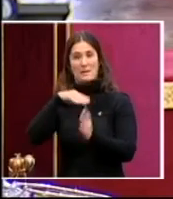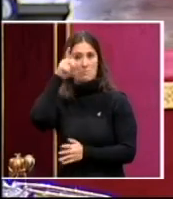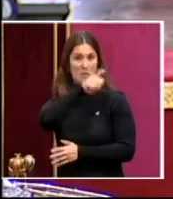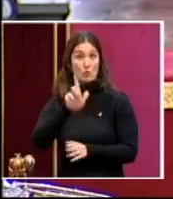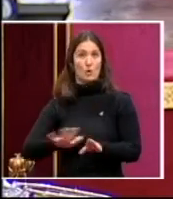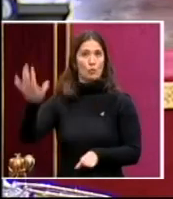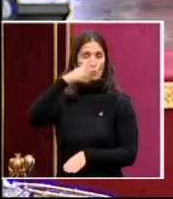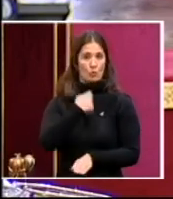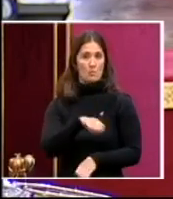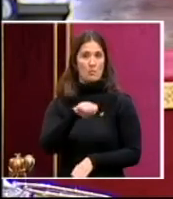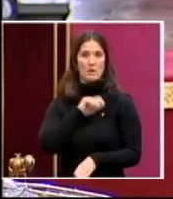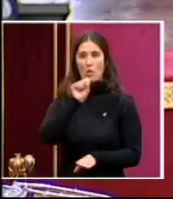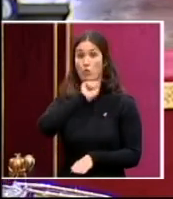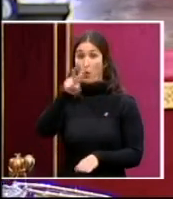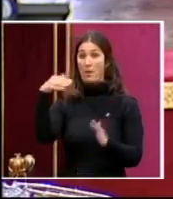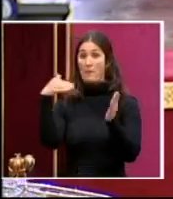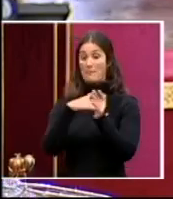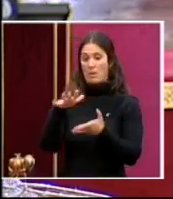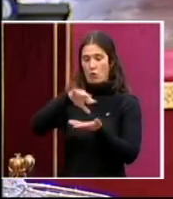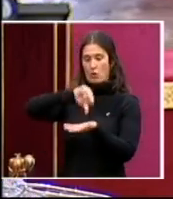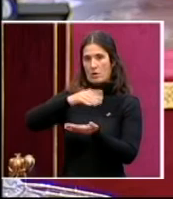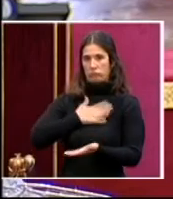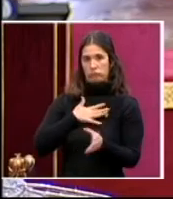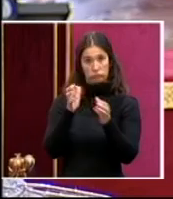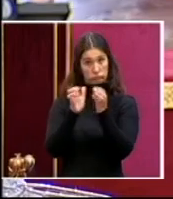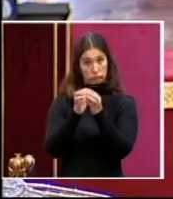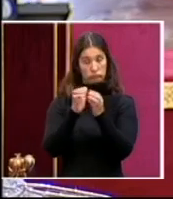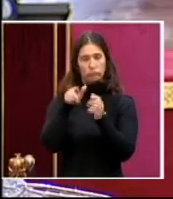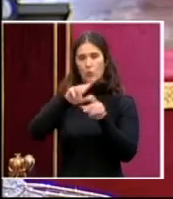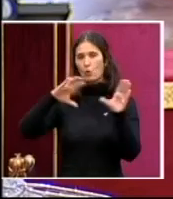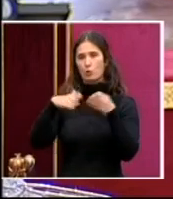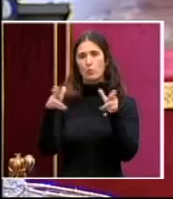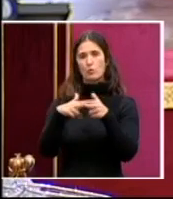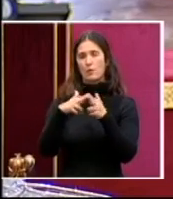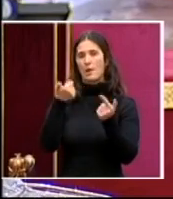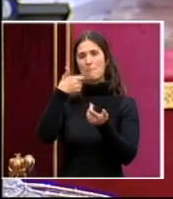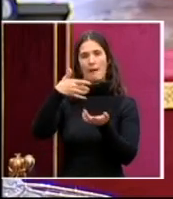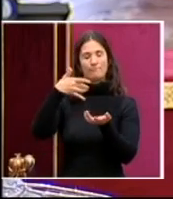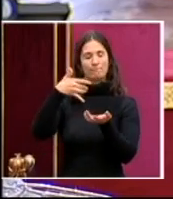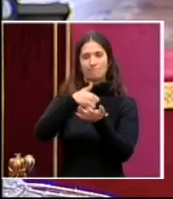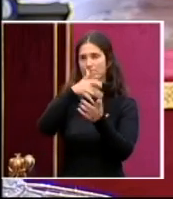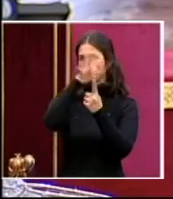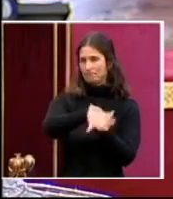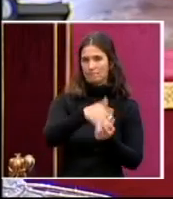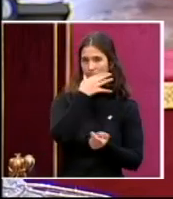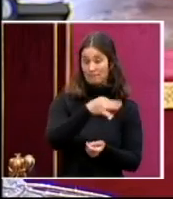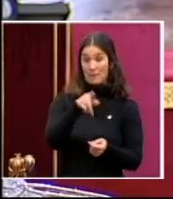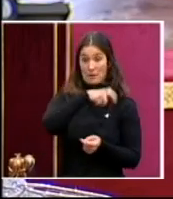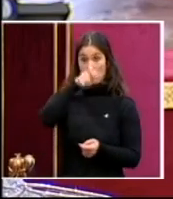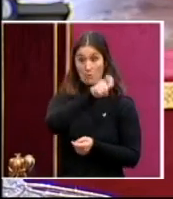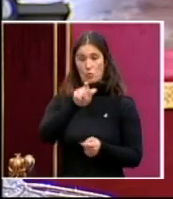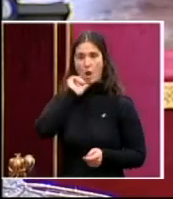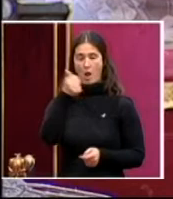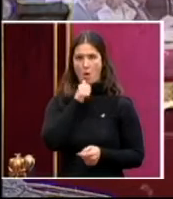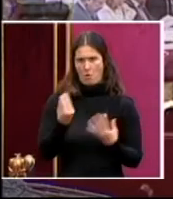España, unas 12.000 de ellas en la ciudad de Granada, es uno de los grupos sociales más vulnerables. Buena parte de sus miembros todavía